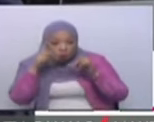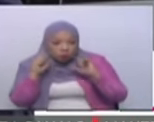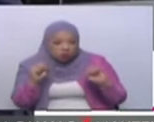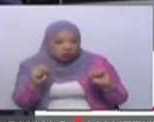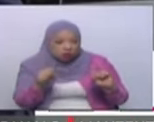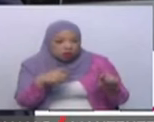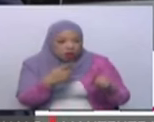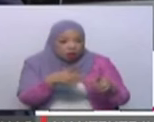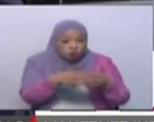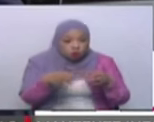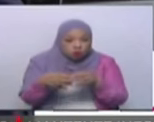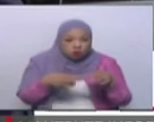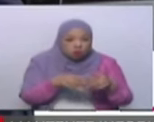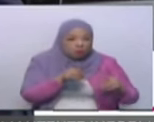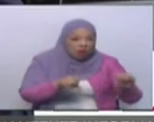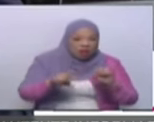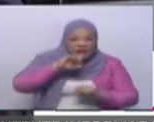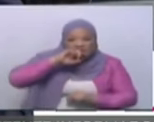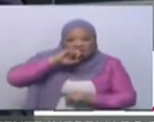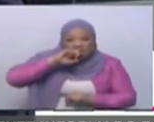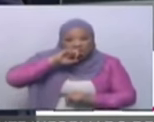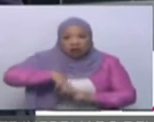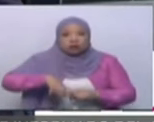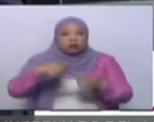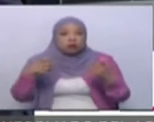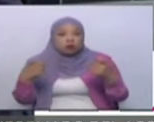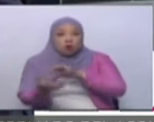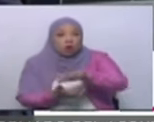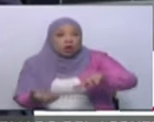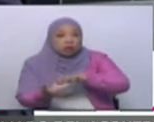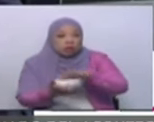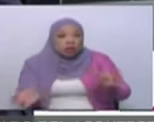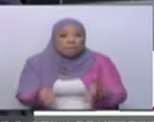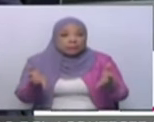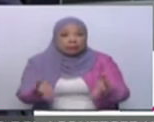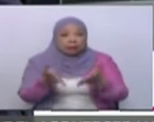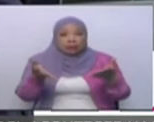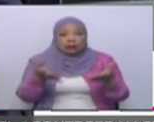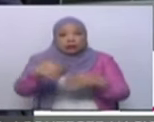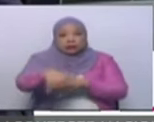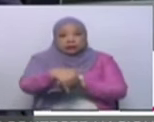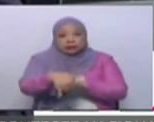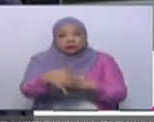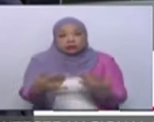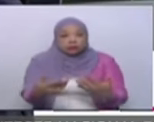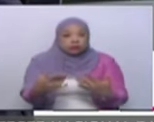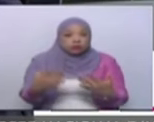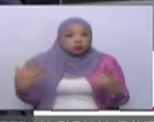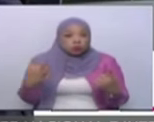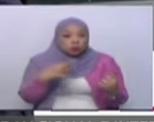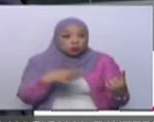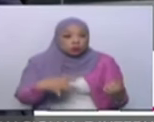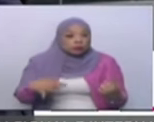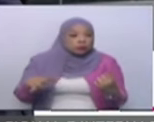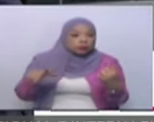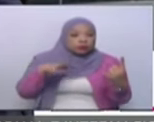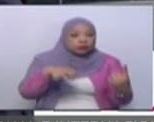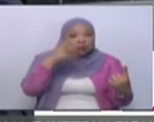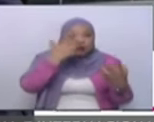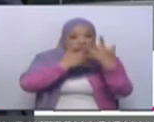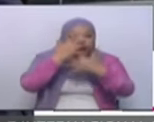de dividirnos, tratan de organizar nuevas guarimbas. La conspiración permanente.